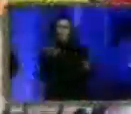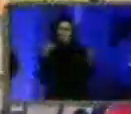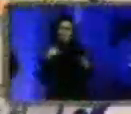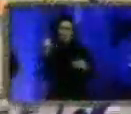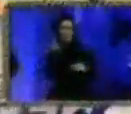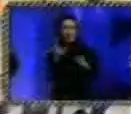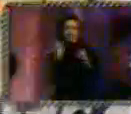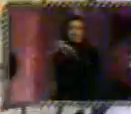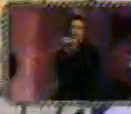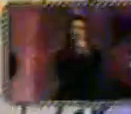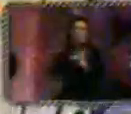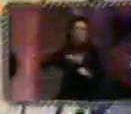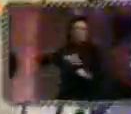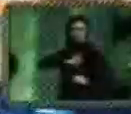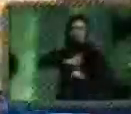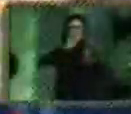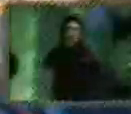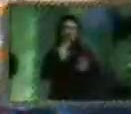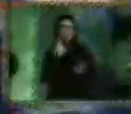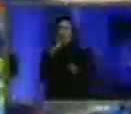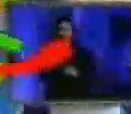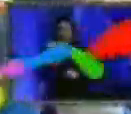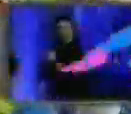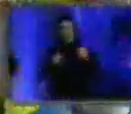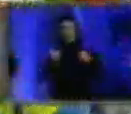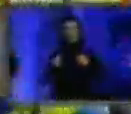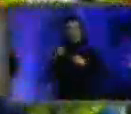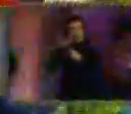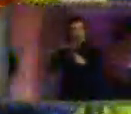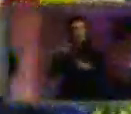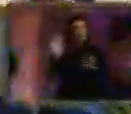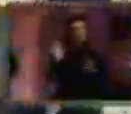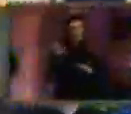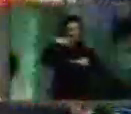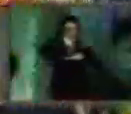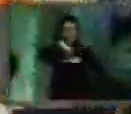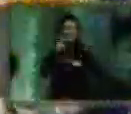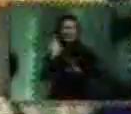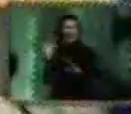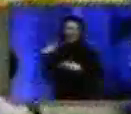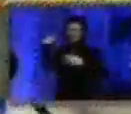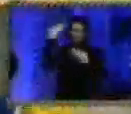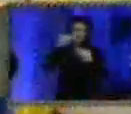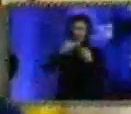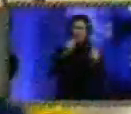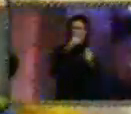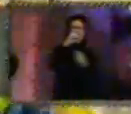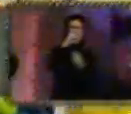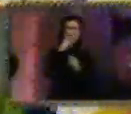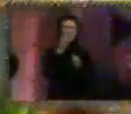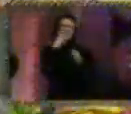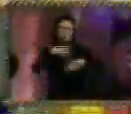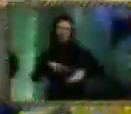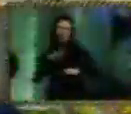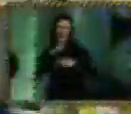ves aquí en el parque y antes me veías en la grada. Pues son bastantes añitos que sintonizó cantaba.